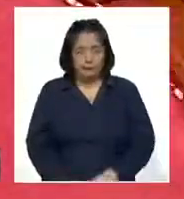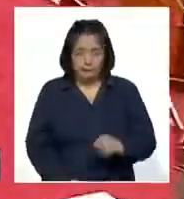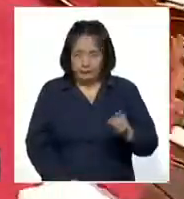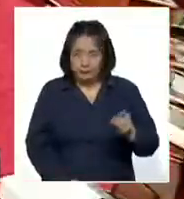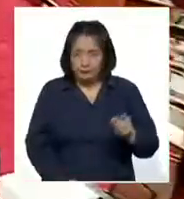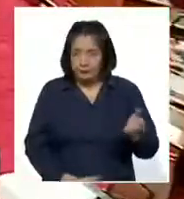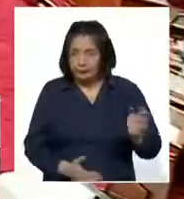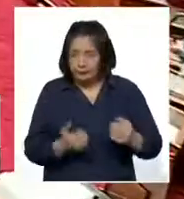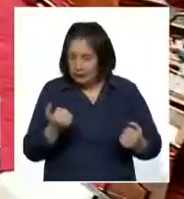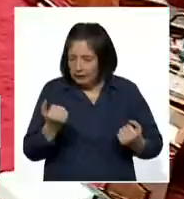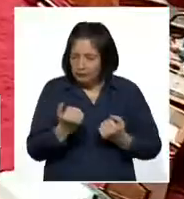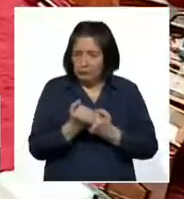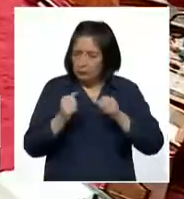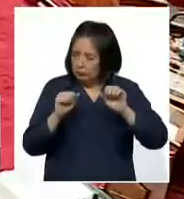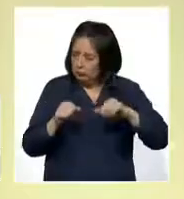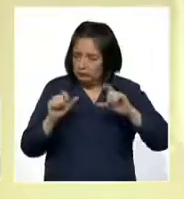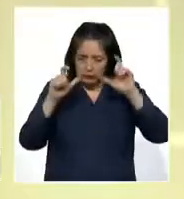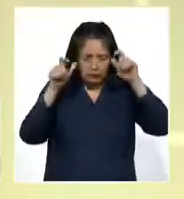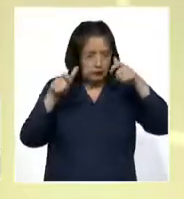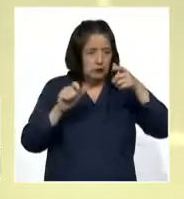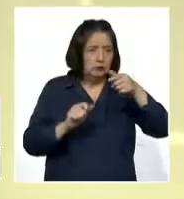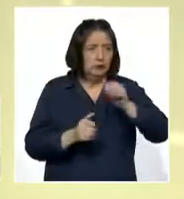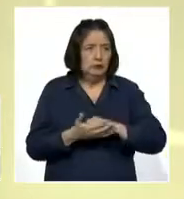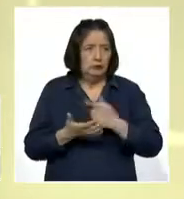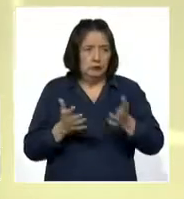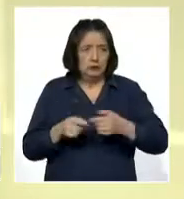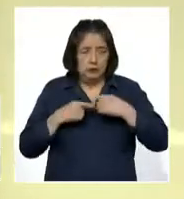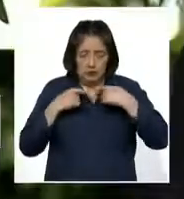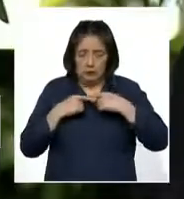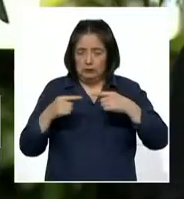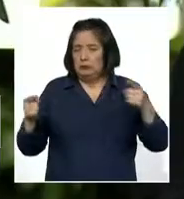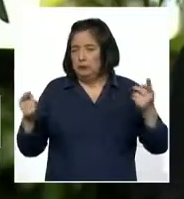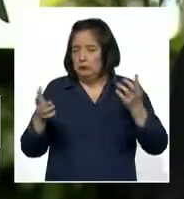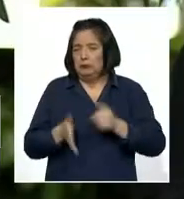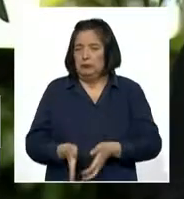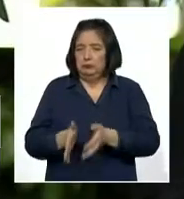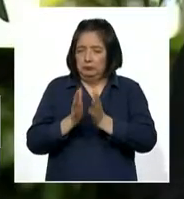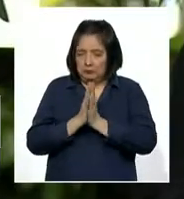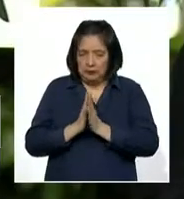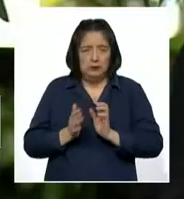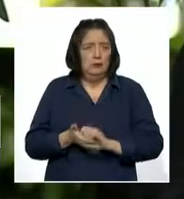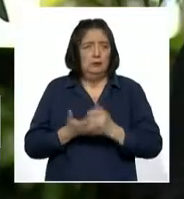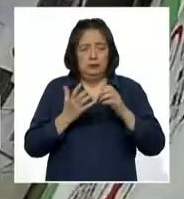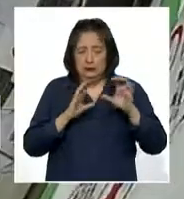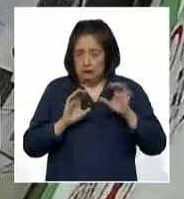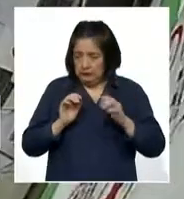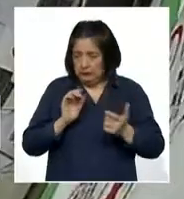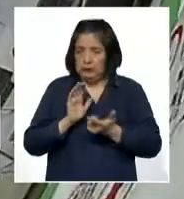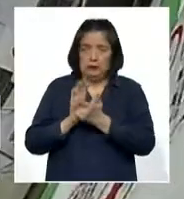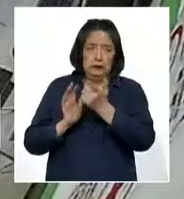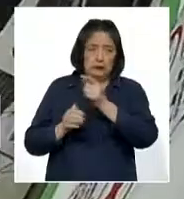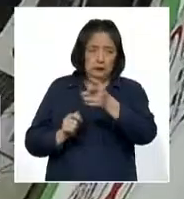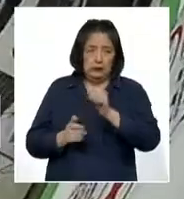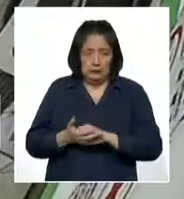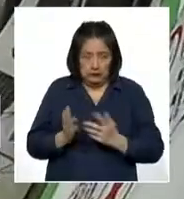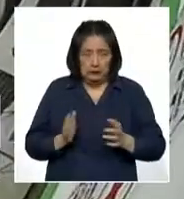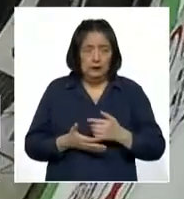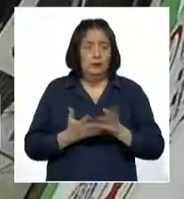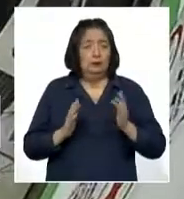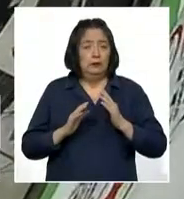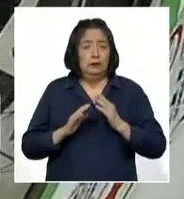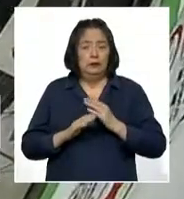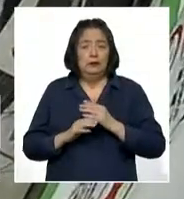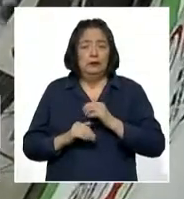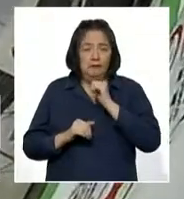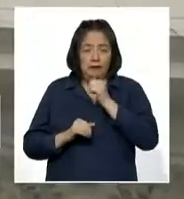Amplio respaldo desde el Parlamento Nacional ante el anuncio de un eventual pedido de facultades legislativas para enfrentar la